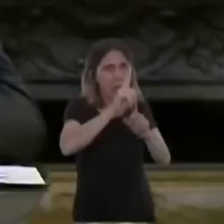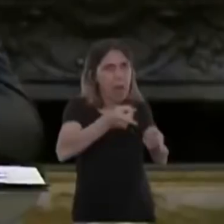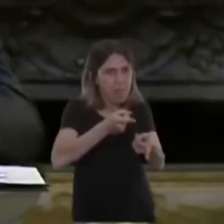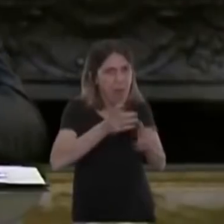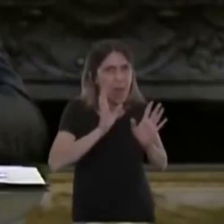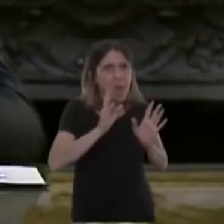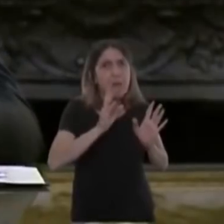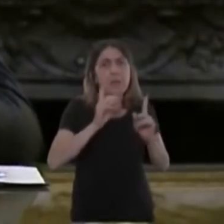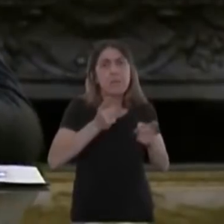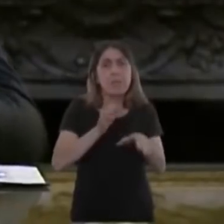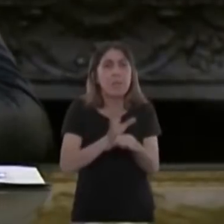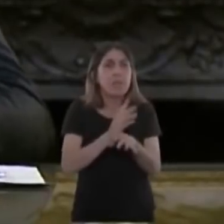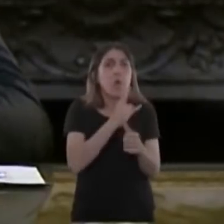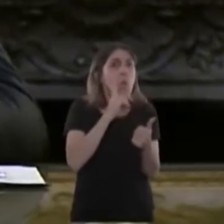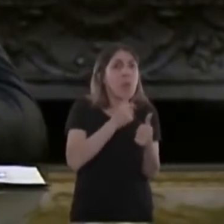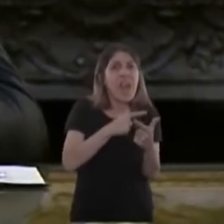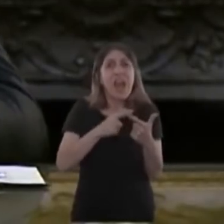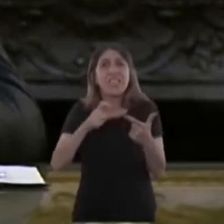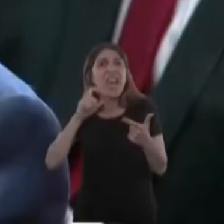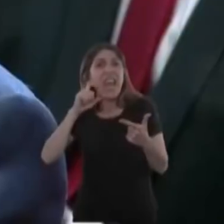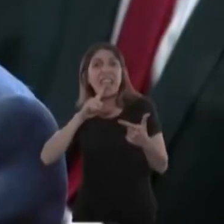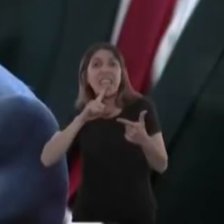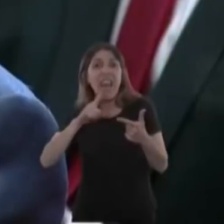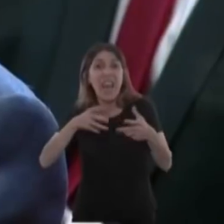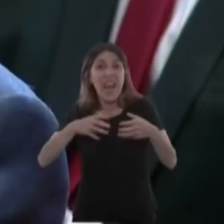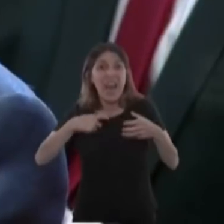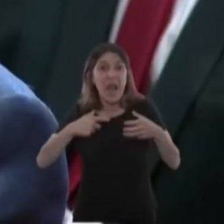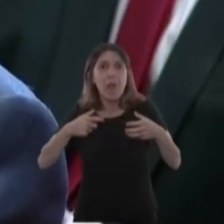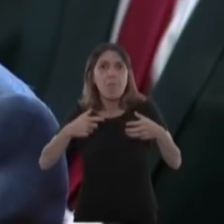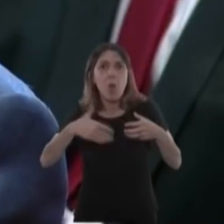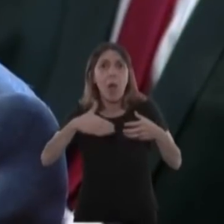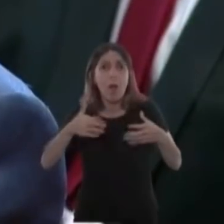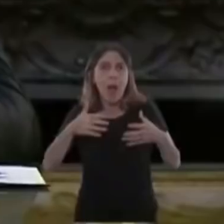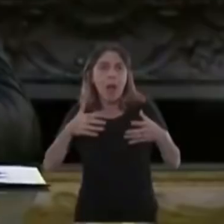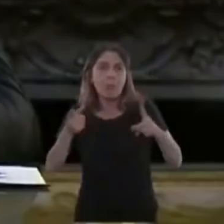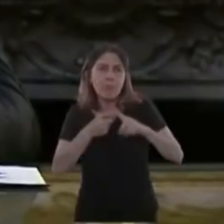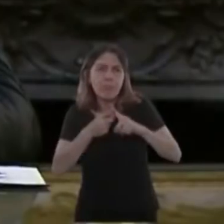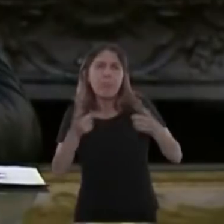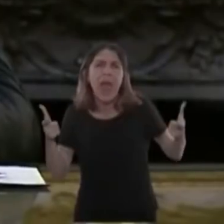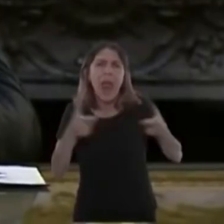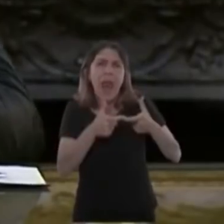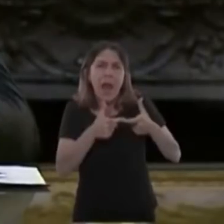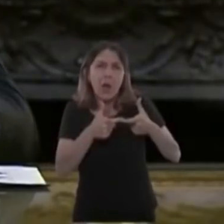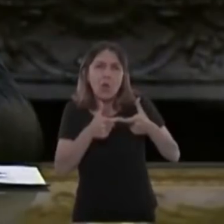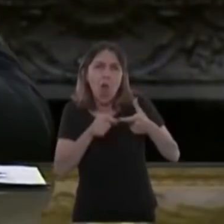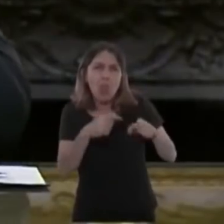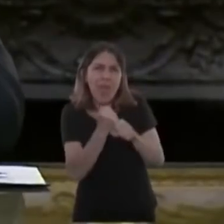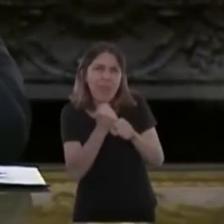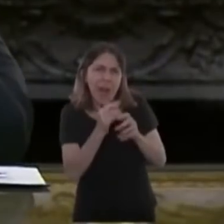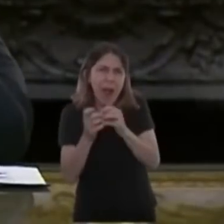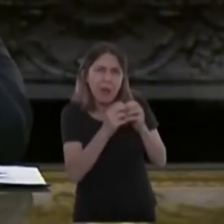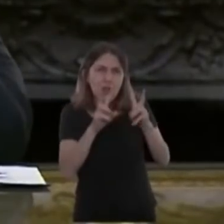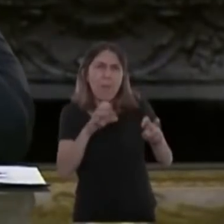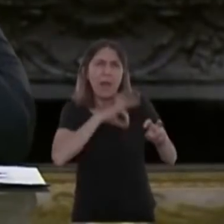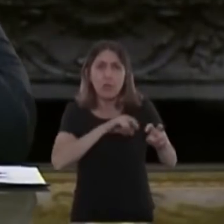haberes mínimos, que son casi 65.000 pesos aproximadamente, pero en el caso de aquellas personas que tienen mayor